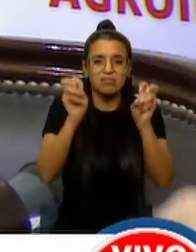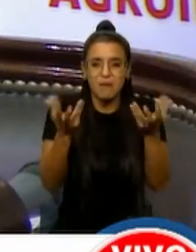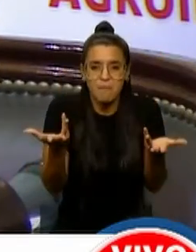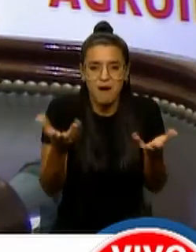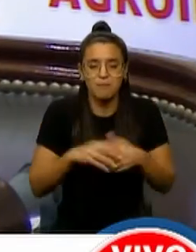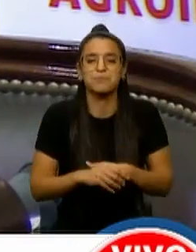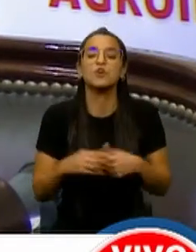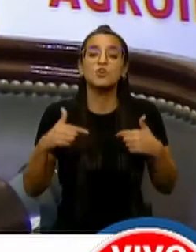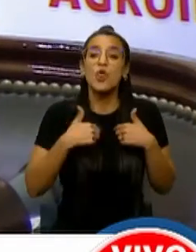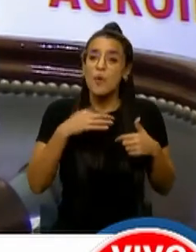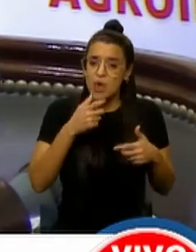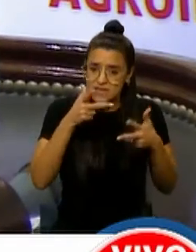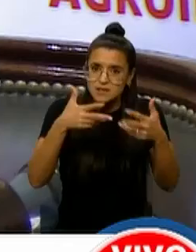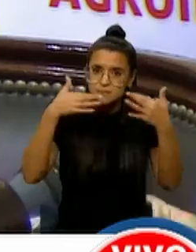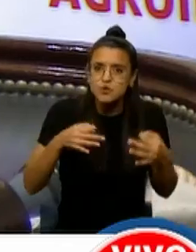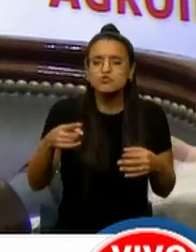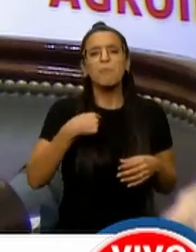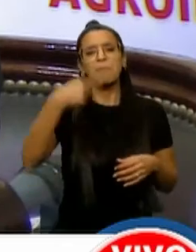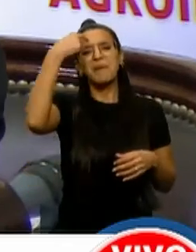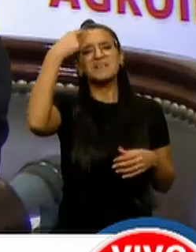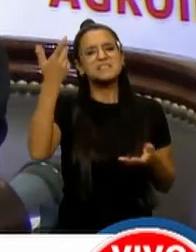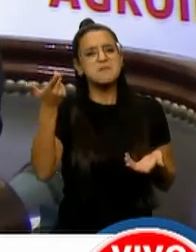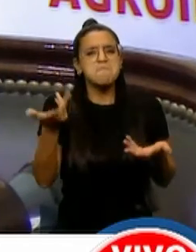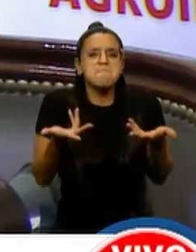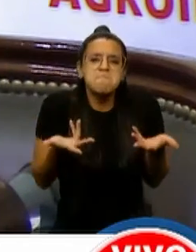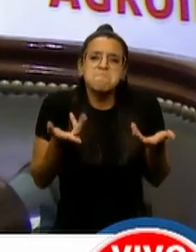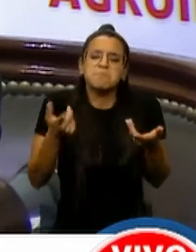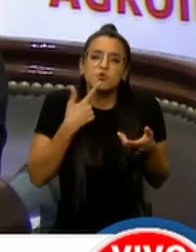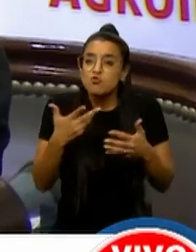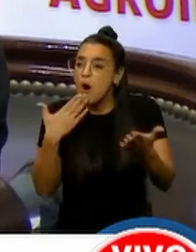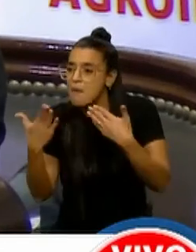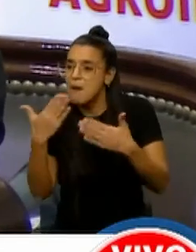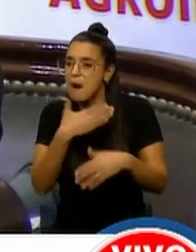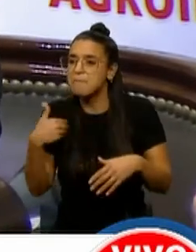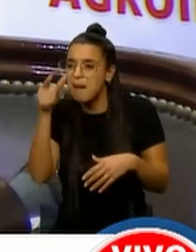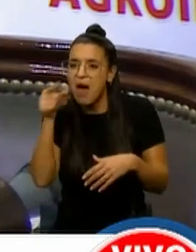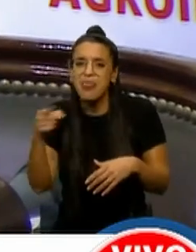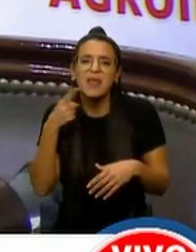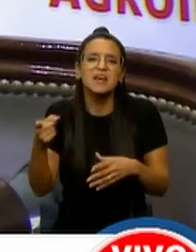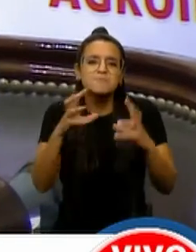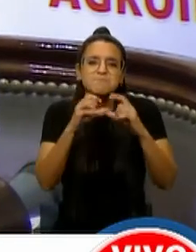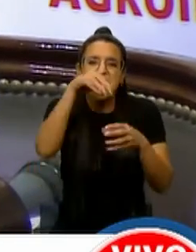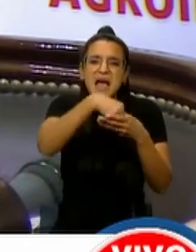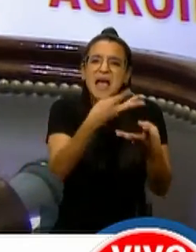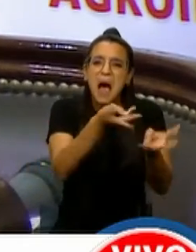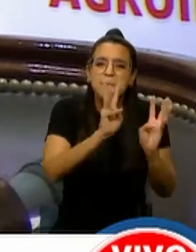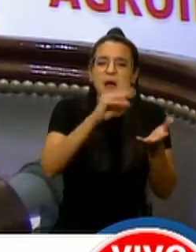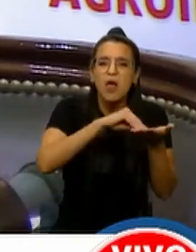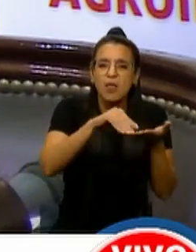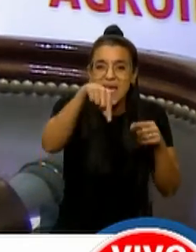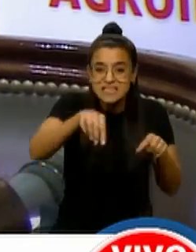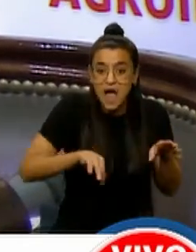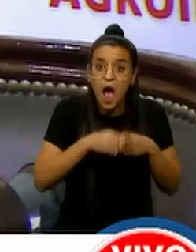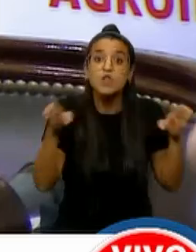temáticas. Debo decir la verdad, no tenía muchas expectativas, a pesar de que lo hablaba con los papás, de que este tema lo tratáramos en la Cámara durante